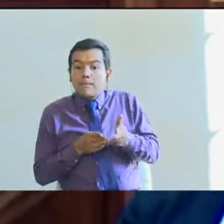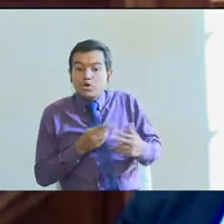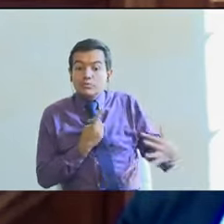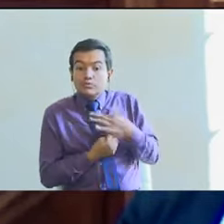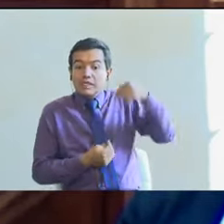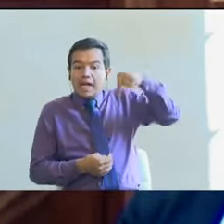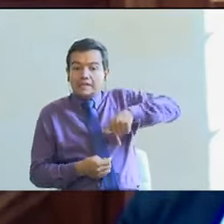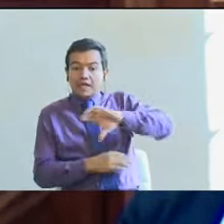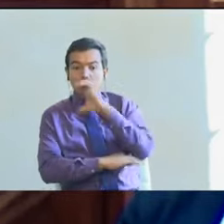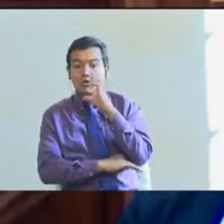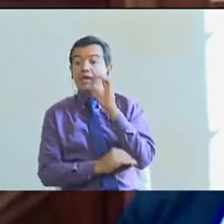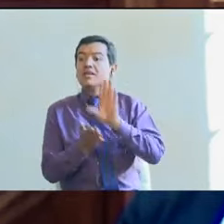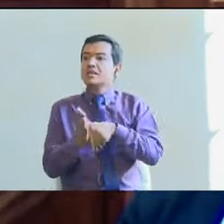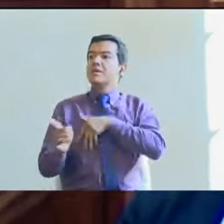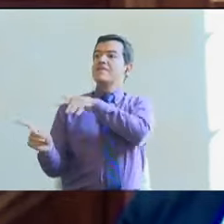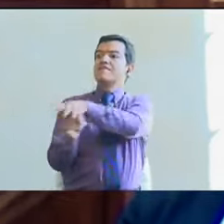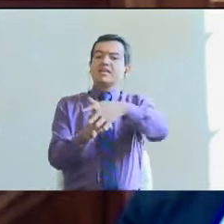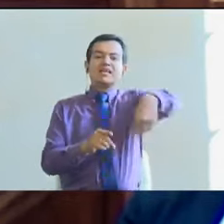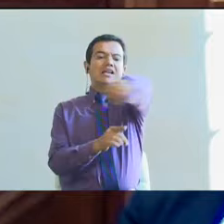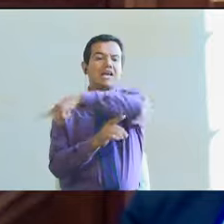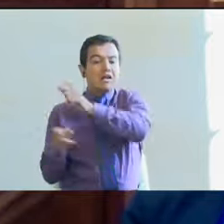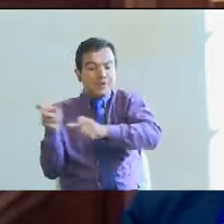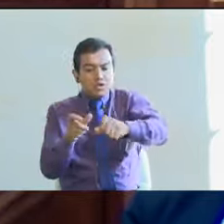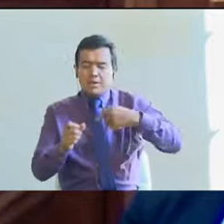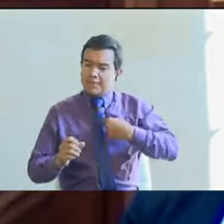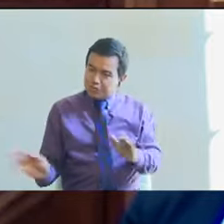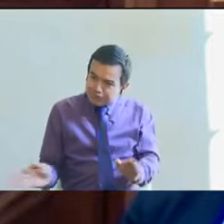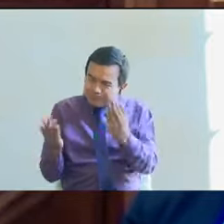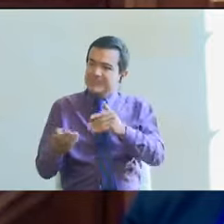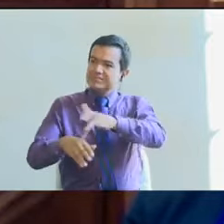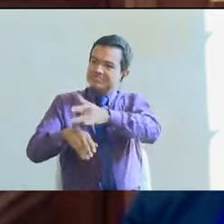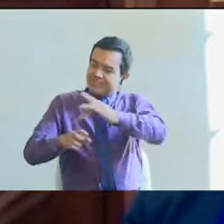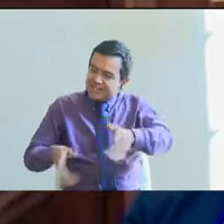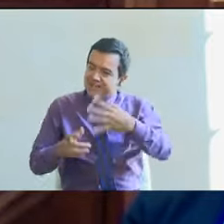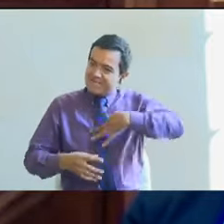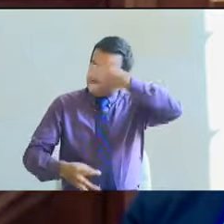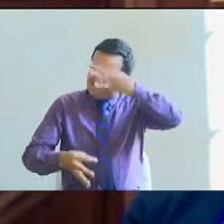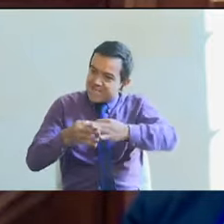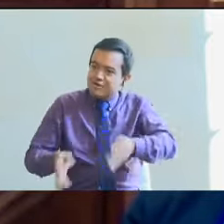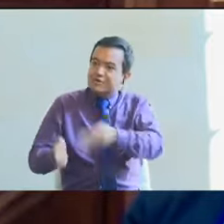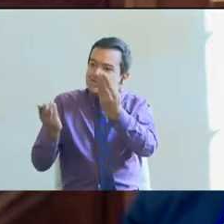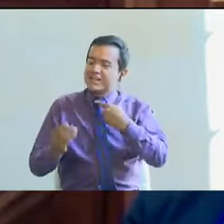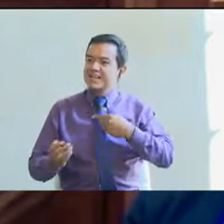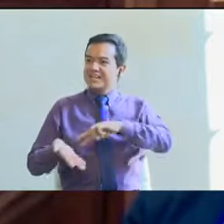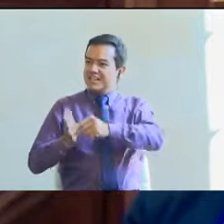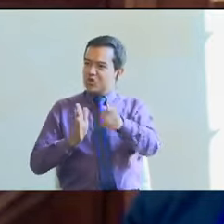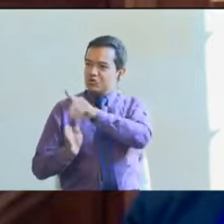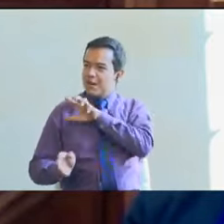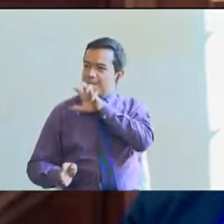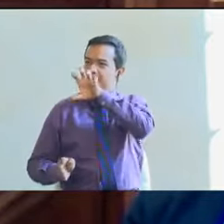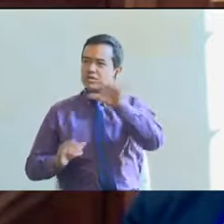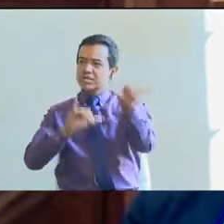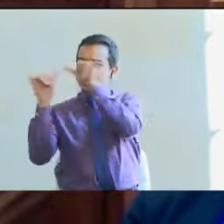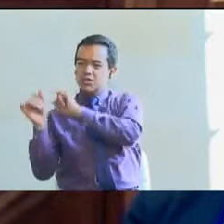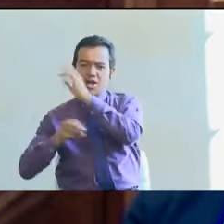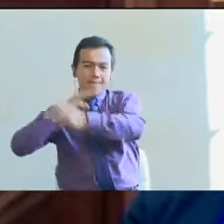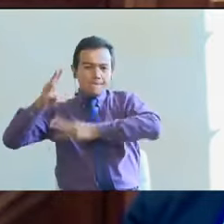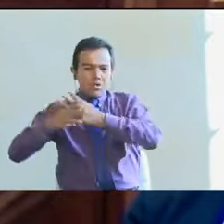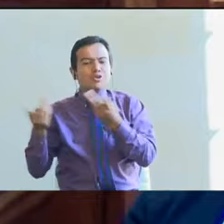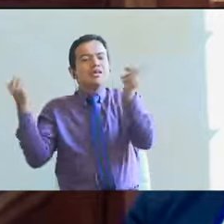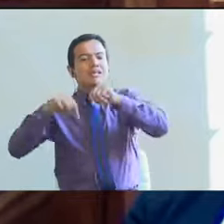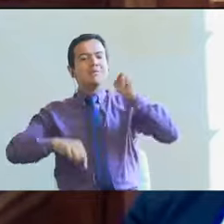afectados los intereses de los colombianos ánimo fuerza y fe Colombia que ustedes son la voz del mundo y de los venezolanos